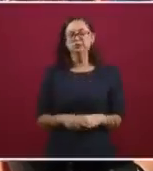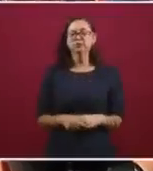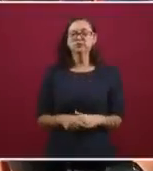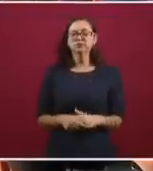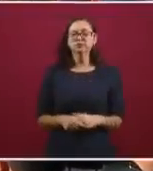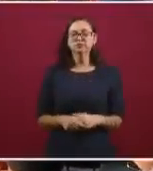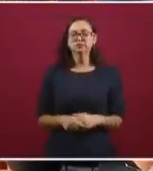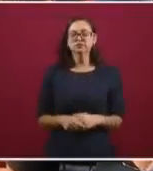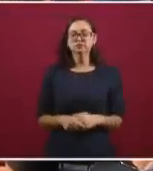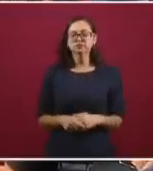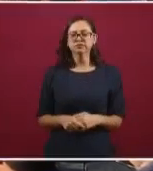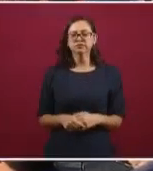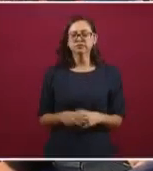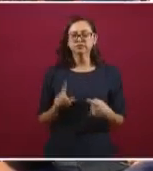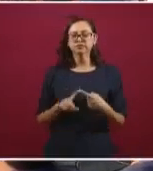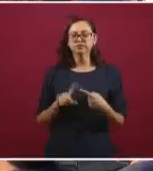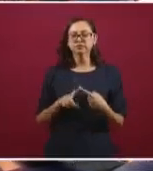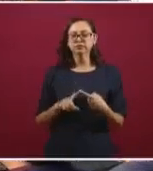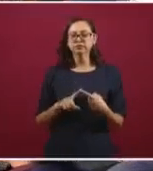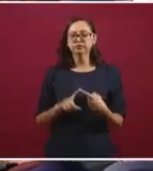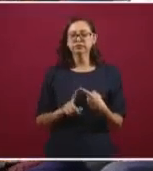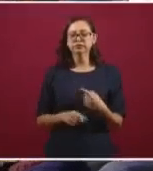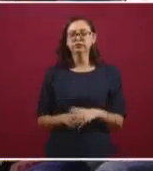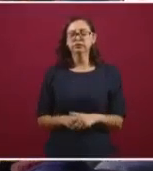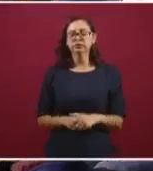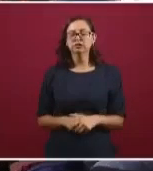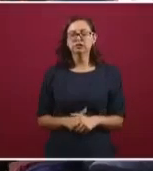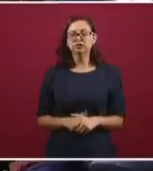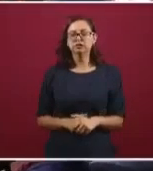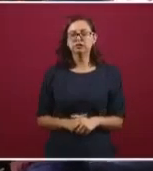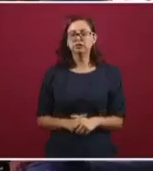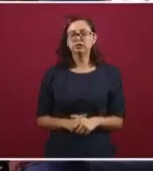Quisiera preguntarle, ayer usted nos decía